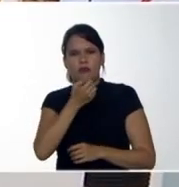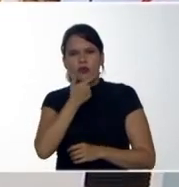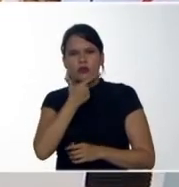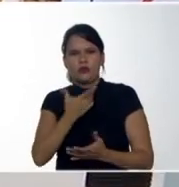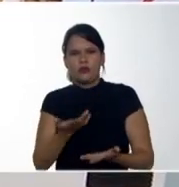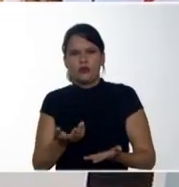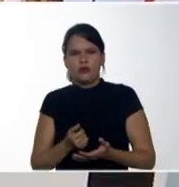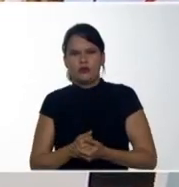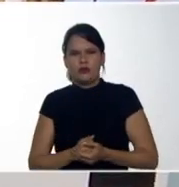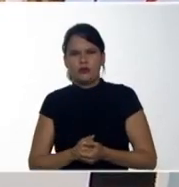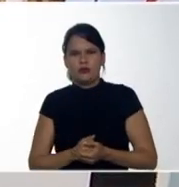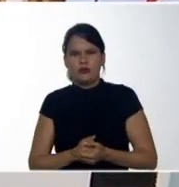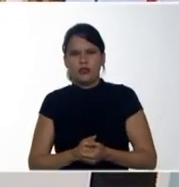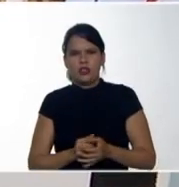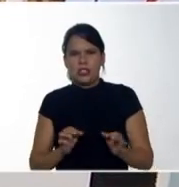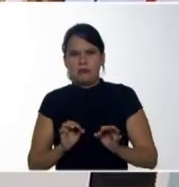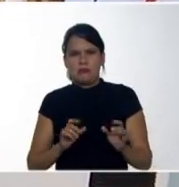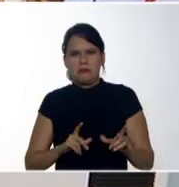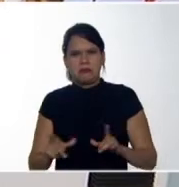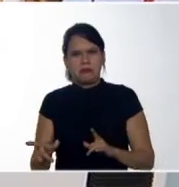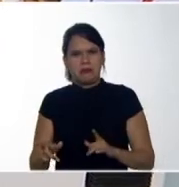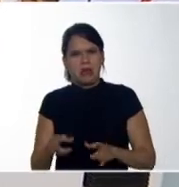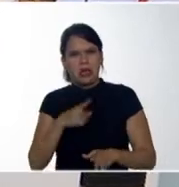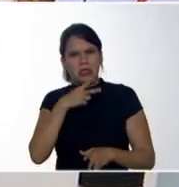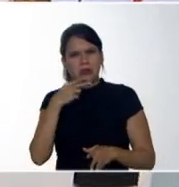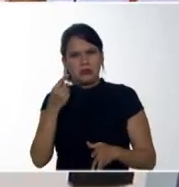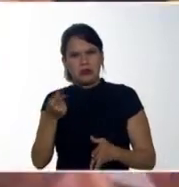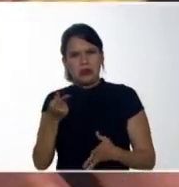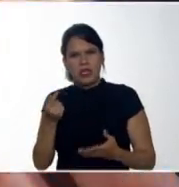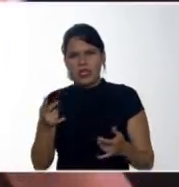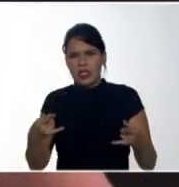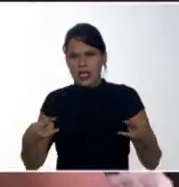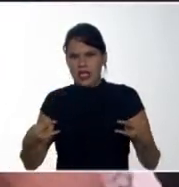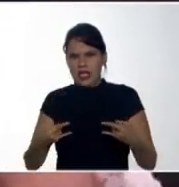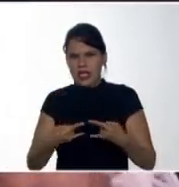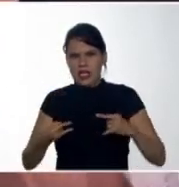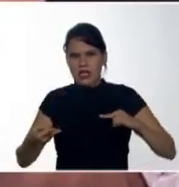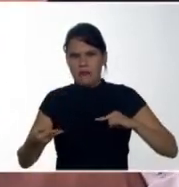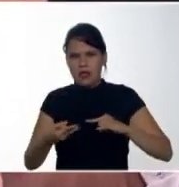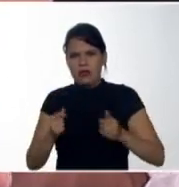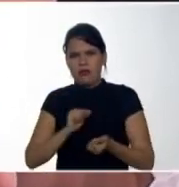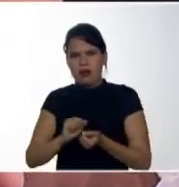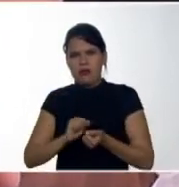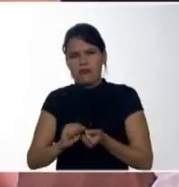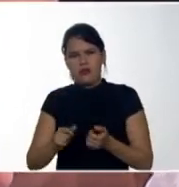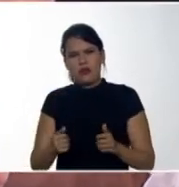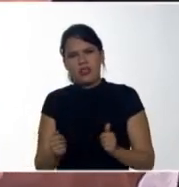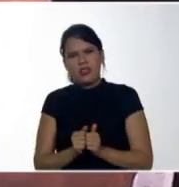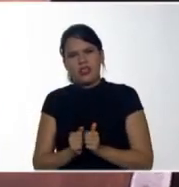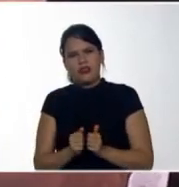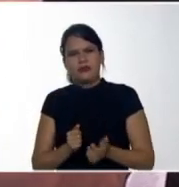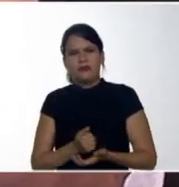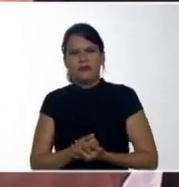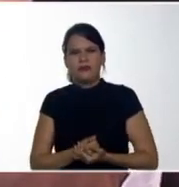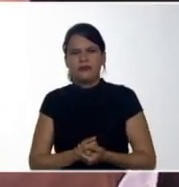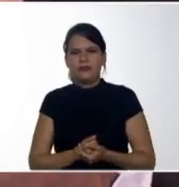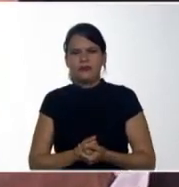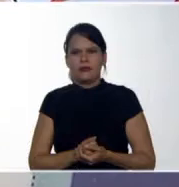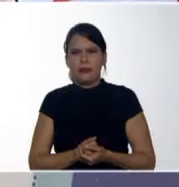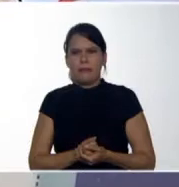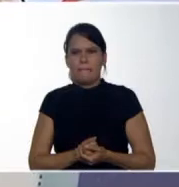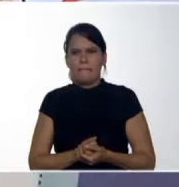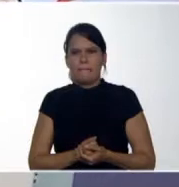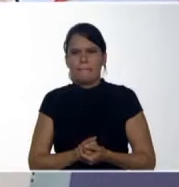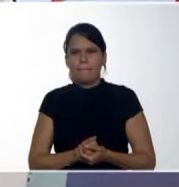Acá quieres? quedó el azúcar y aquí está el imán con Muy la bien. limadura de hierro. Ok. Ahora